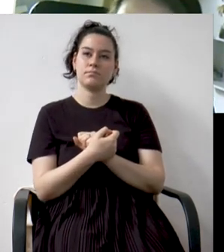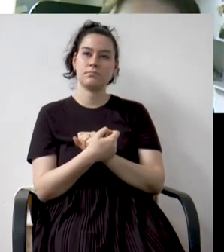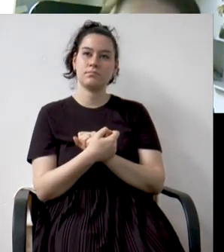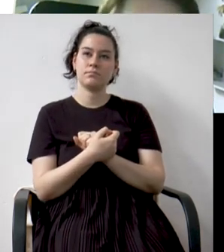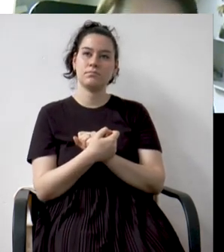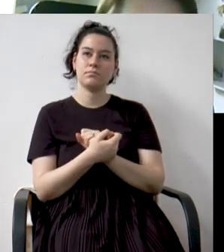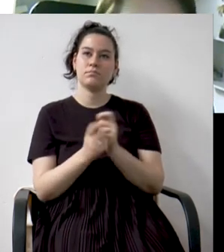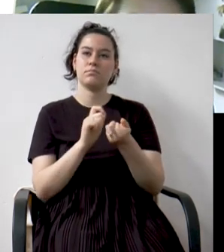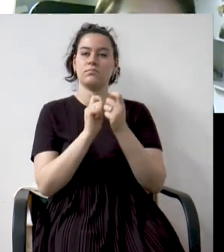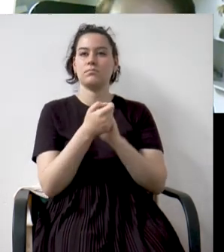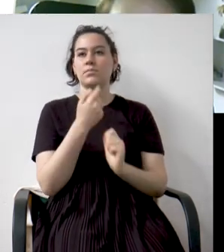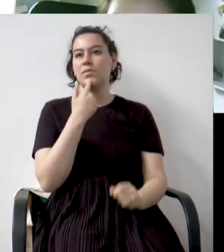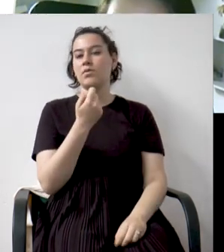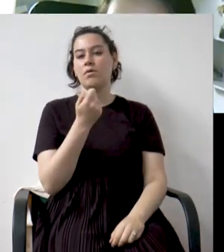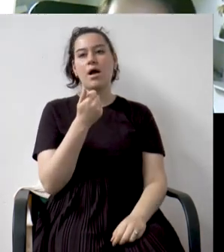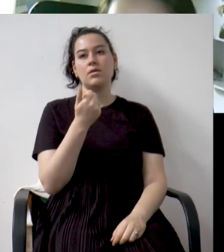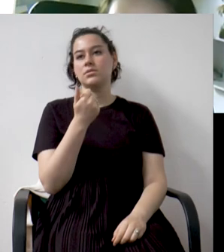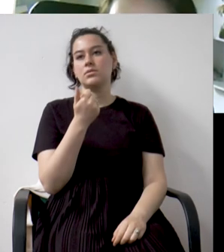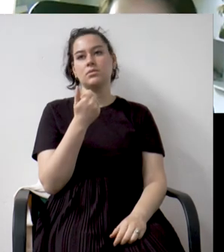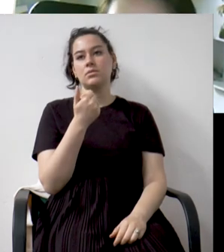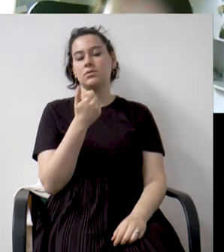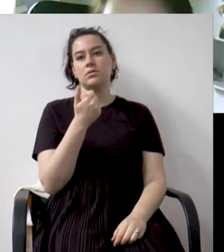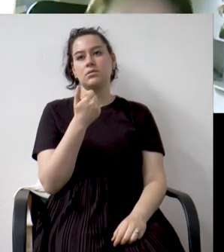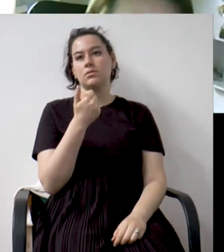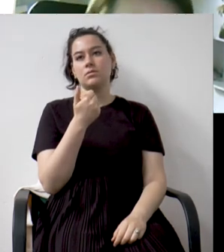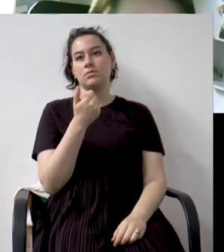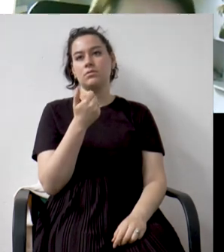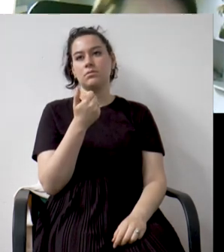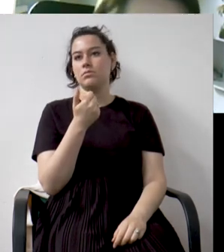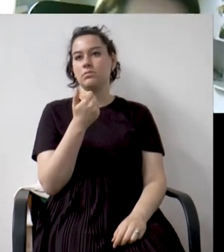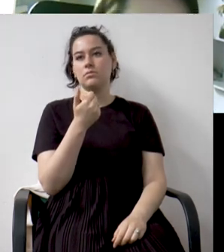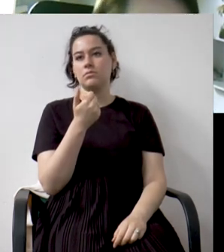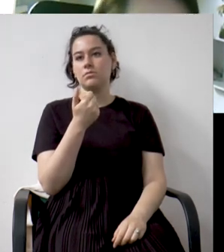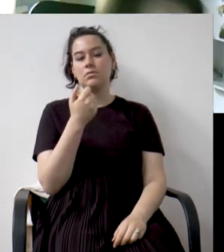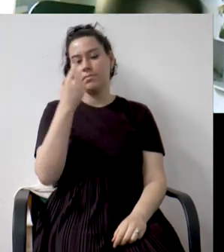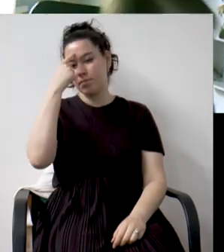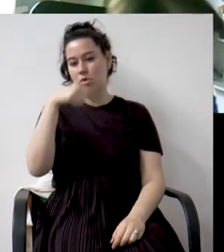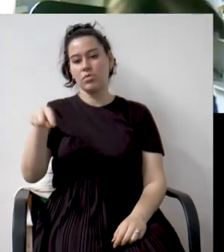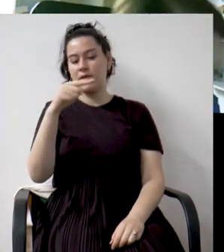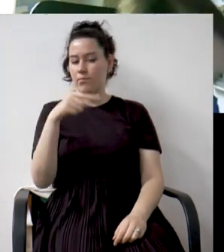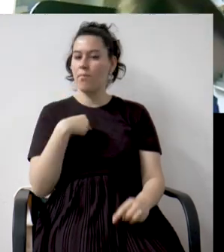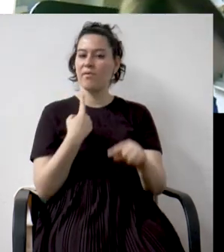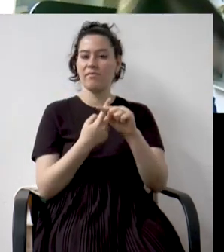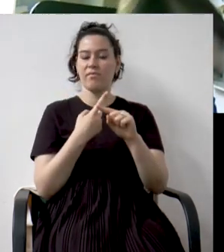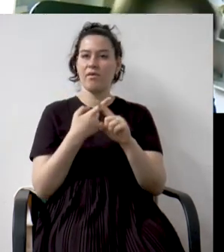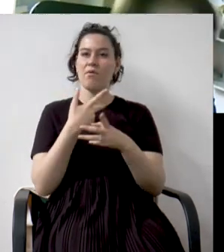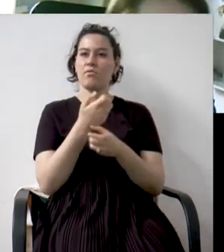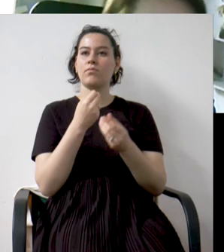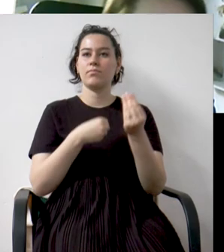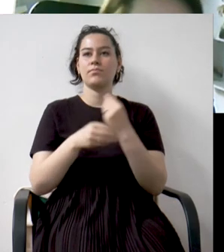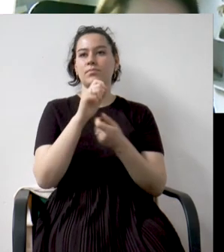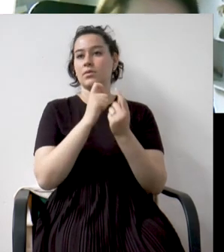y lo digo casi, algunos pueden pensar que en contra del CENUR, pero no, es a favor. El traspaso de los cargos es algo